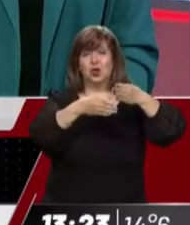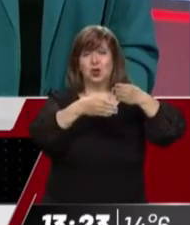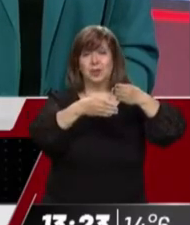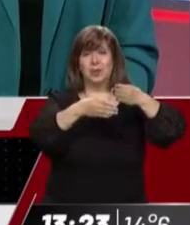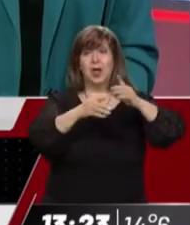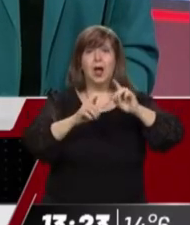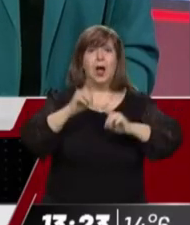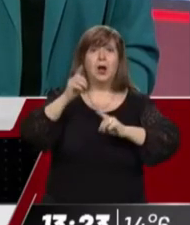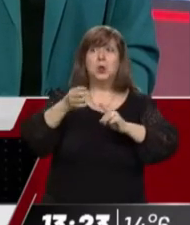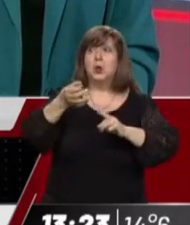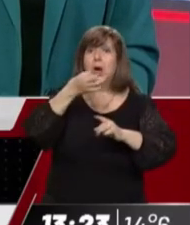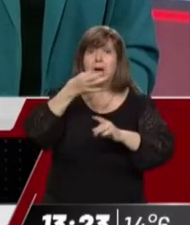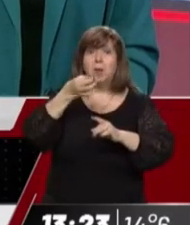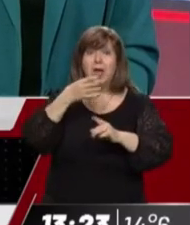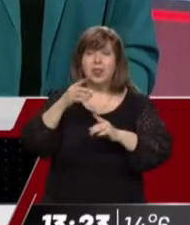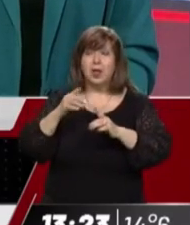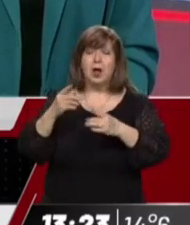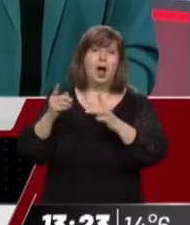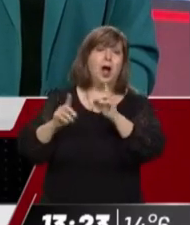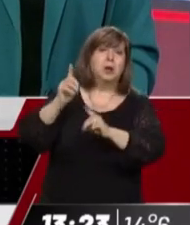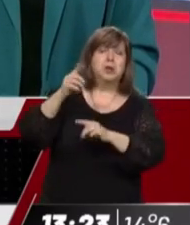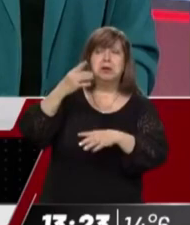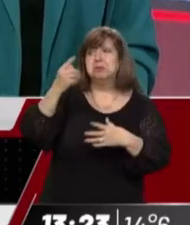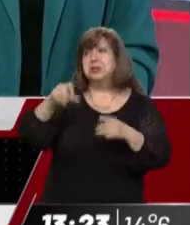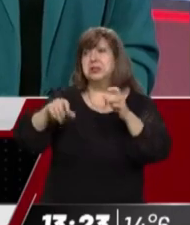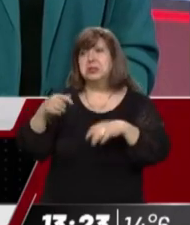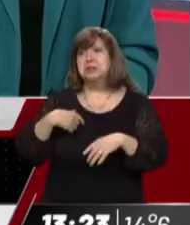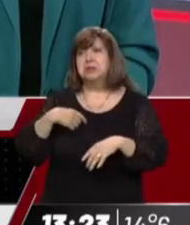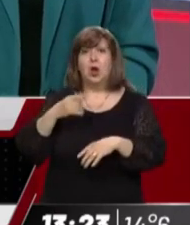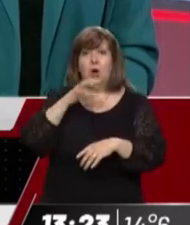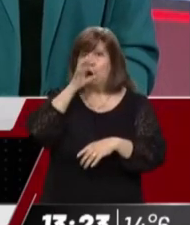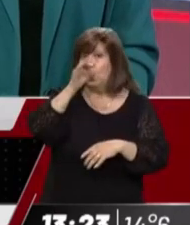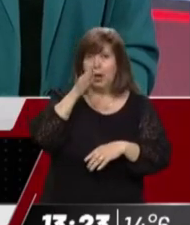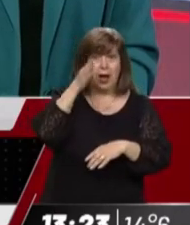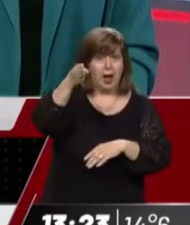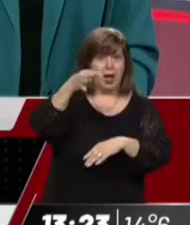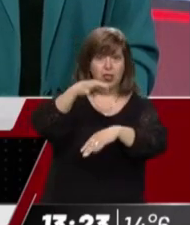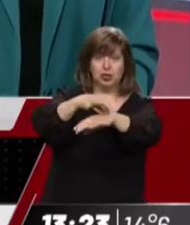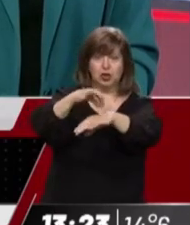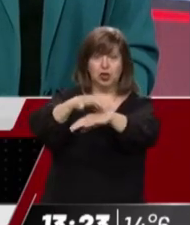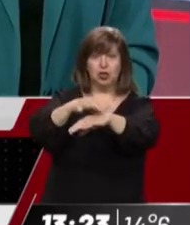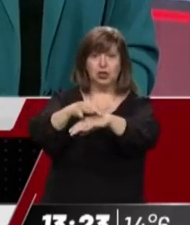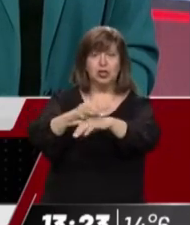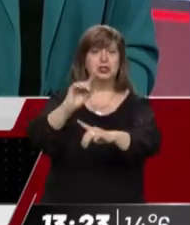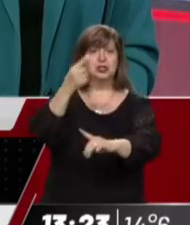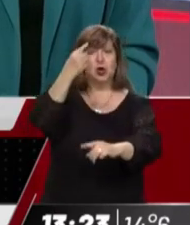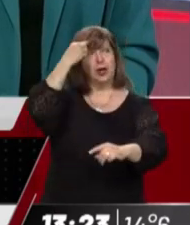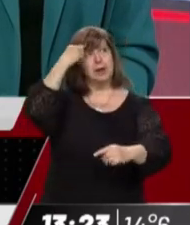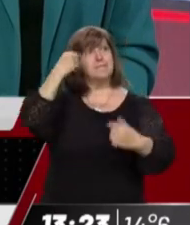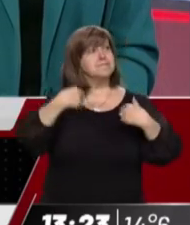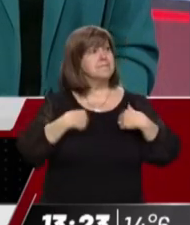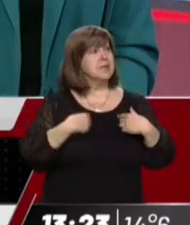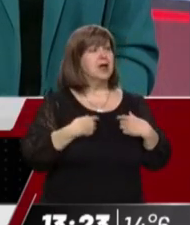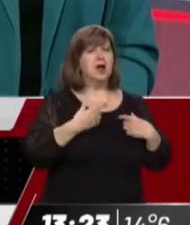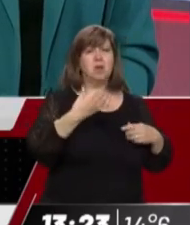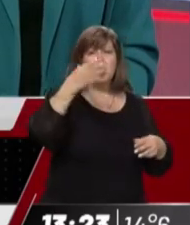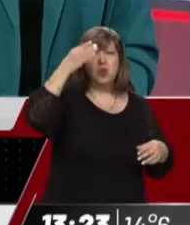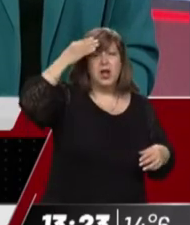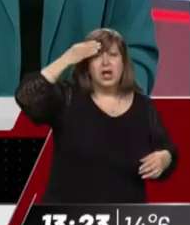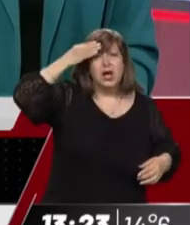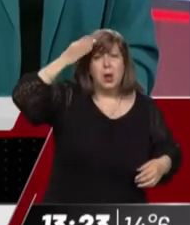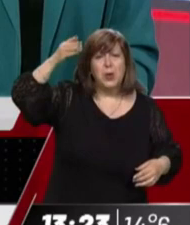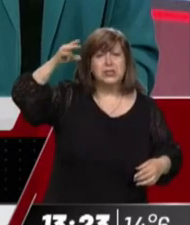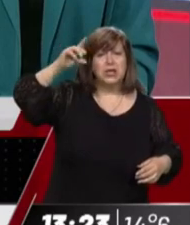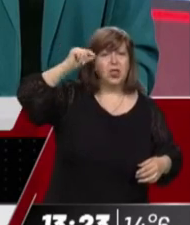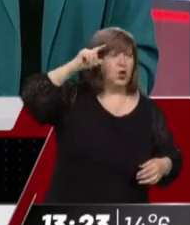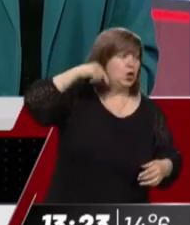de venta libre y personas que se automedican, dicen, bueno, me duele tal cosa, voy a tomar esto, me duele tal otra, voy a tomar esto. Eso tiene después un efecto y